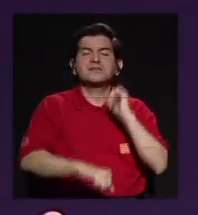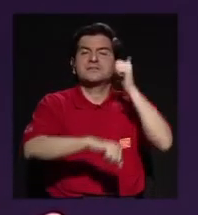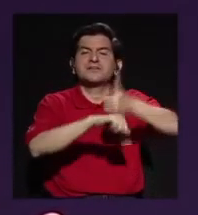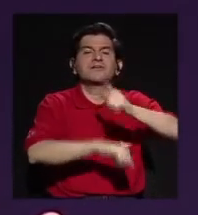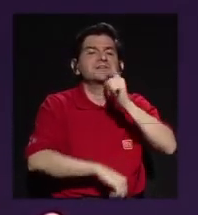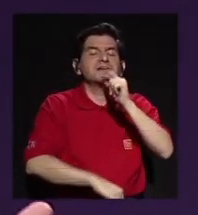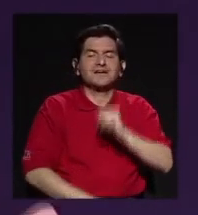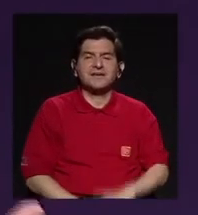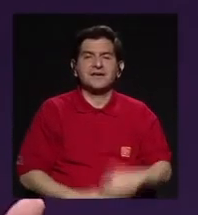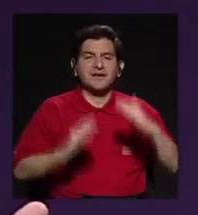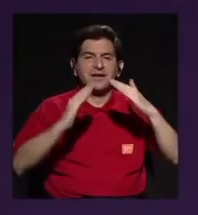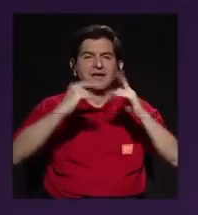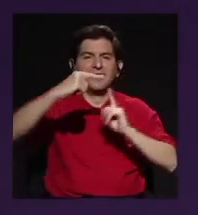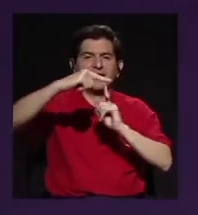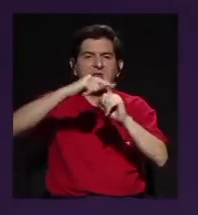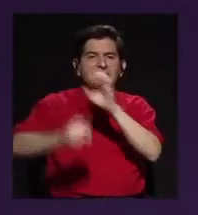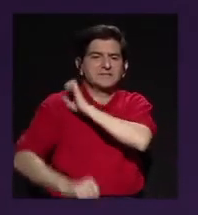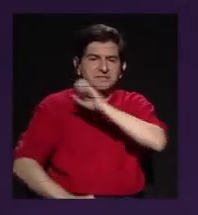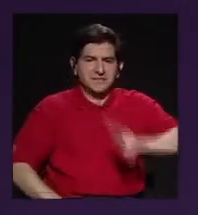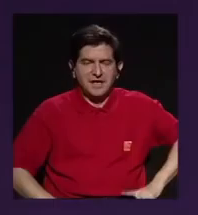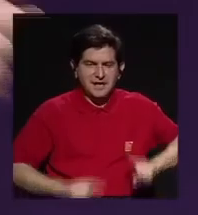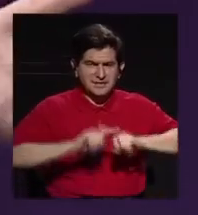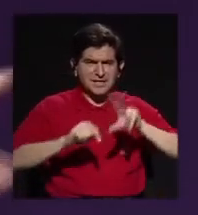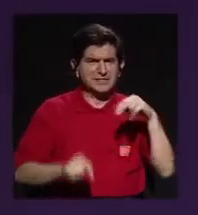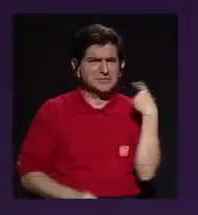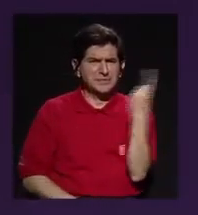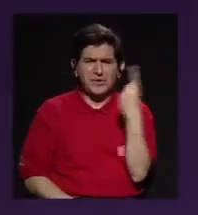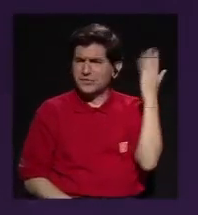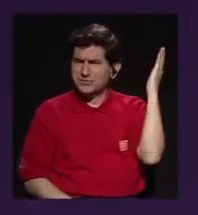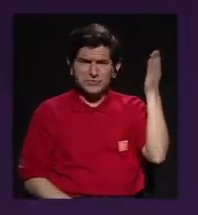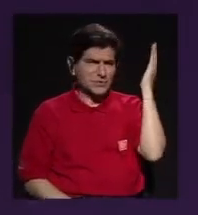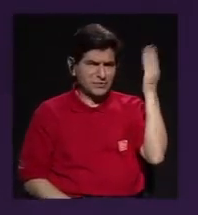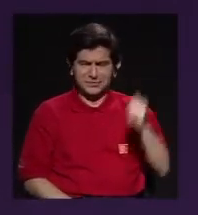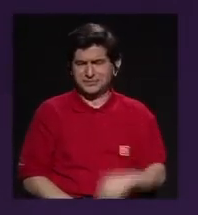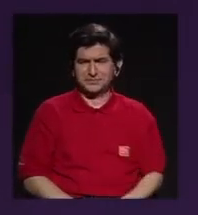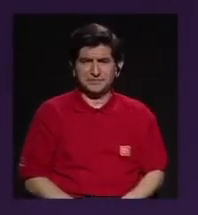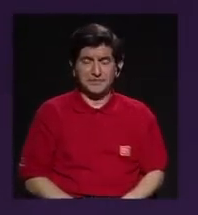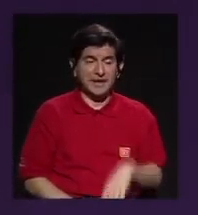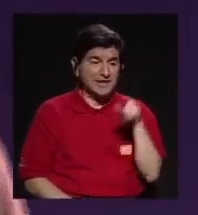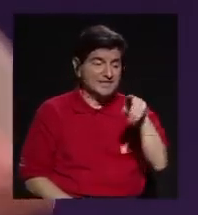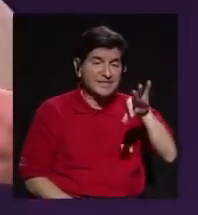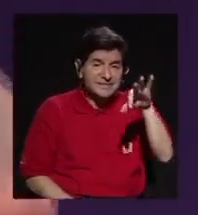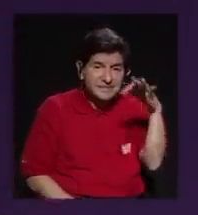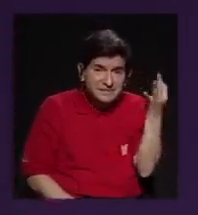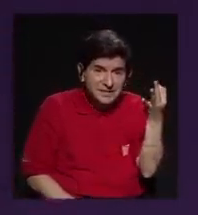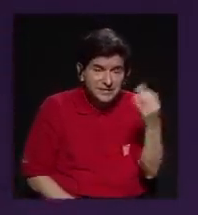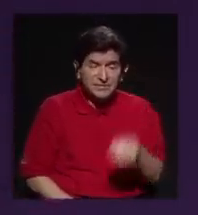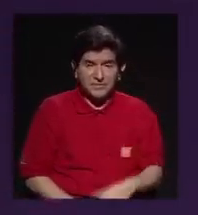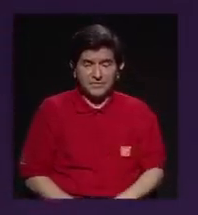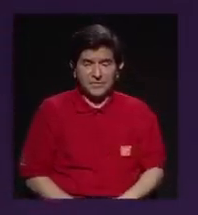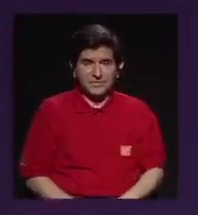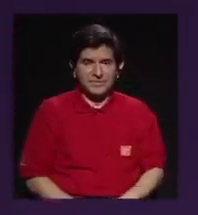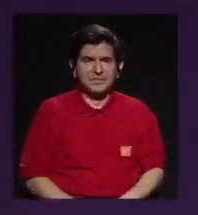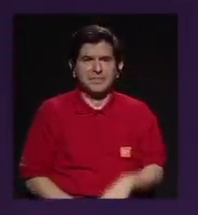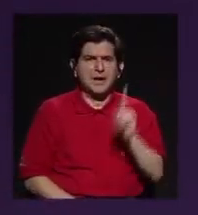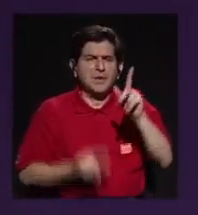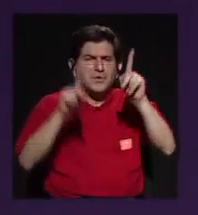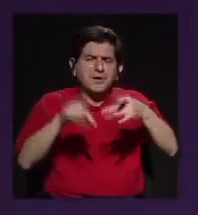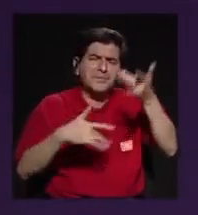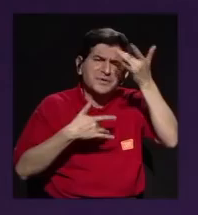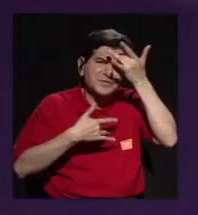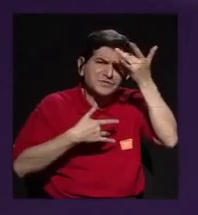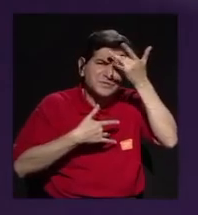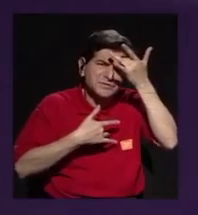iglesias evangélicas, pero no únicamente con discurso, ¿verdad? Es que si fuera con discurso, totalmente. Cuando alguien está